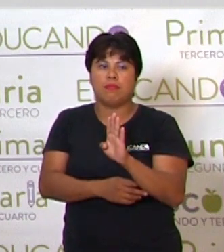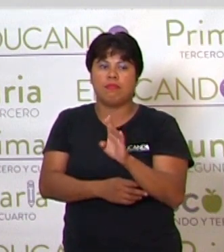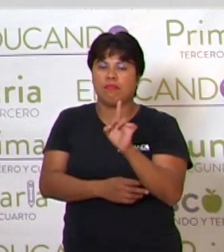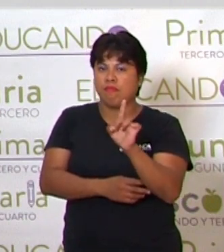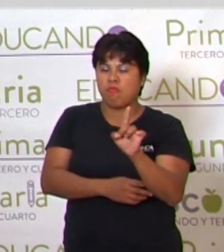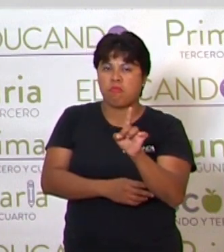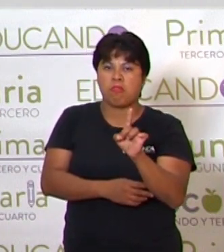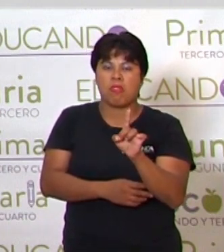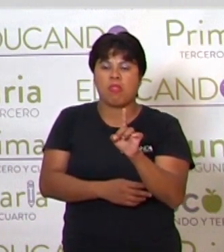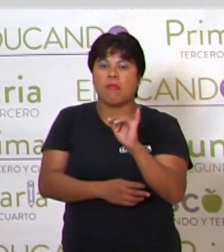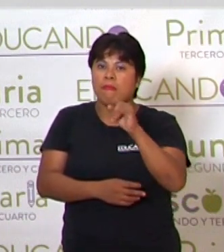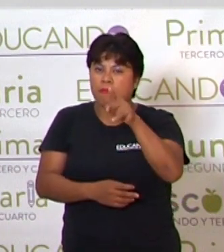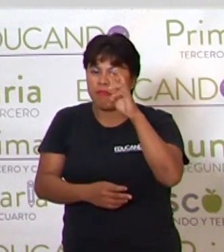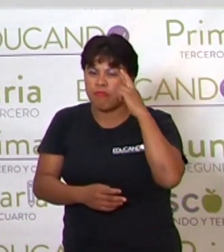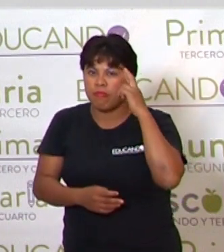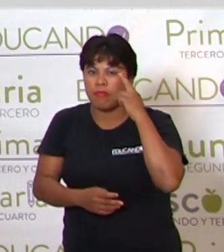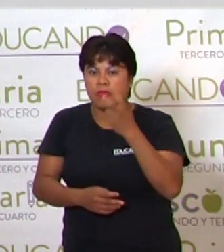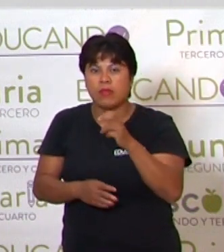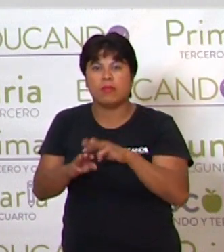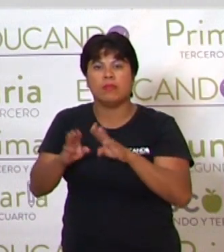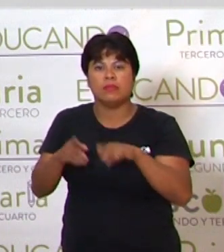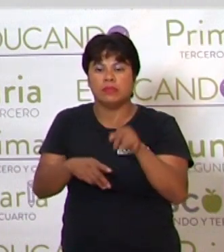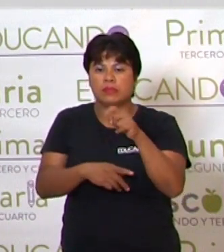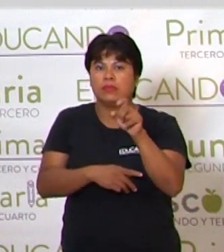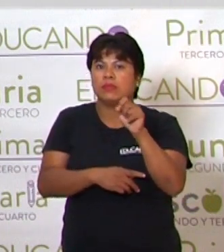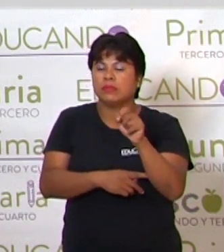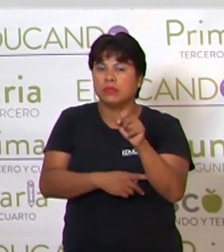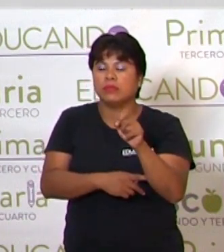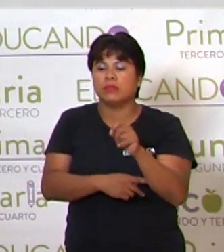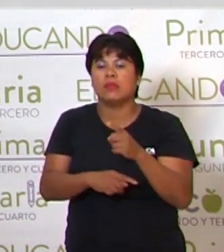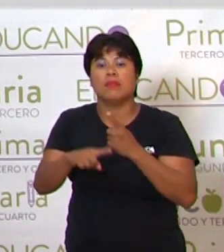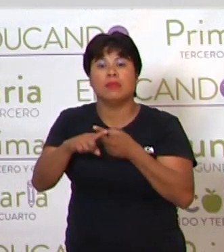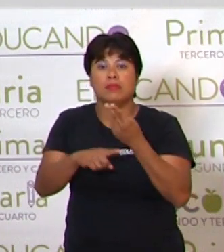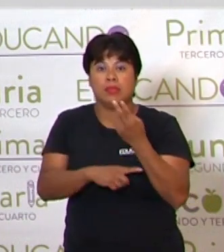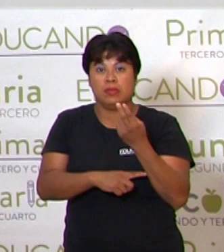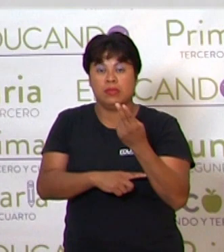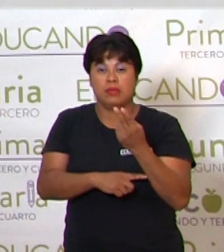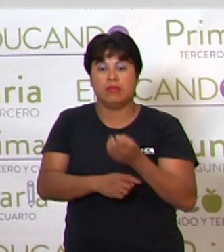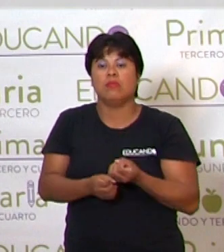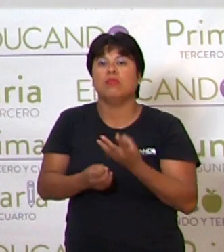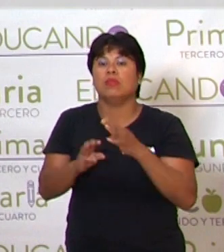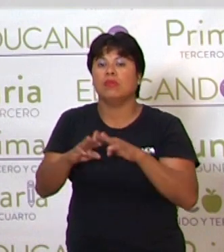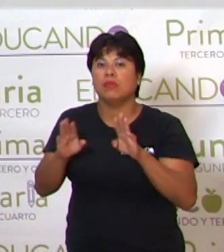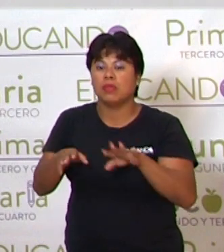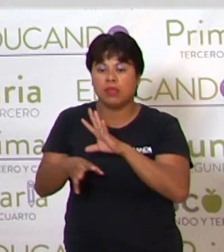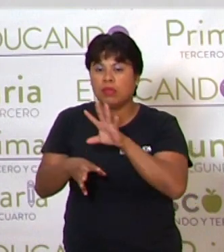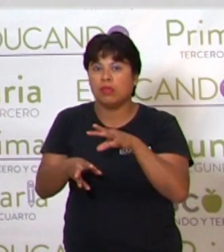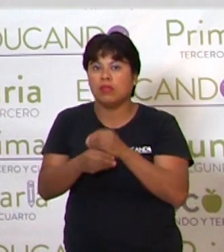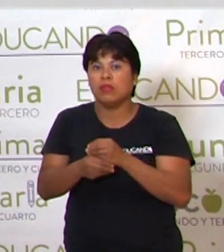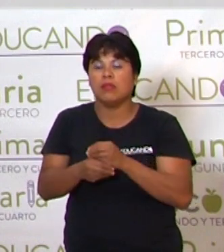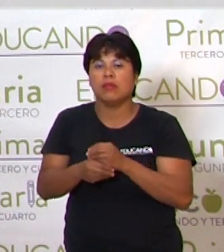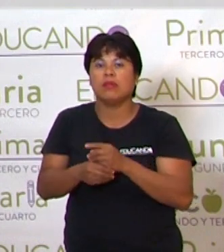ABD? Si recuerda que este medía 120 más 25, ¿cuánto mediría en total?